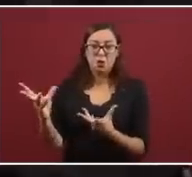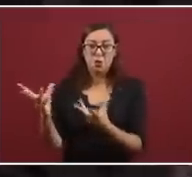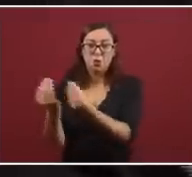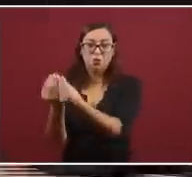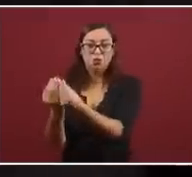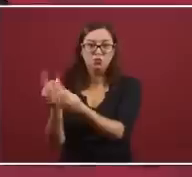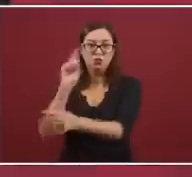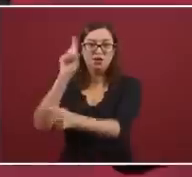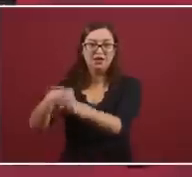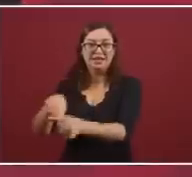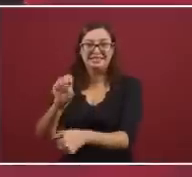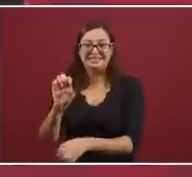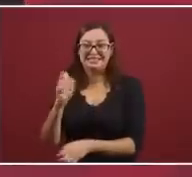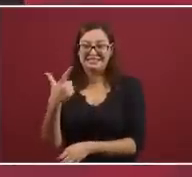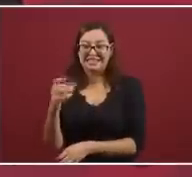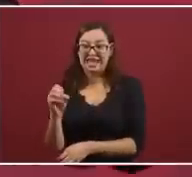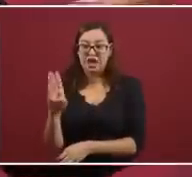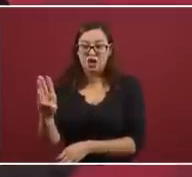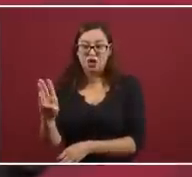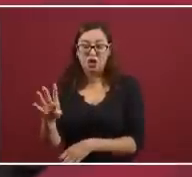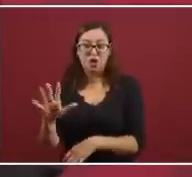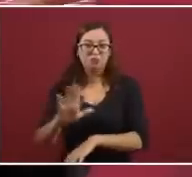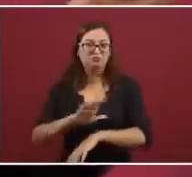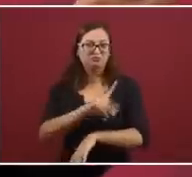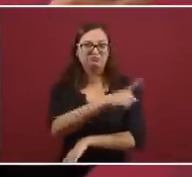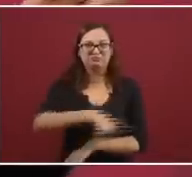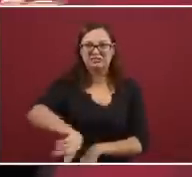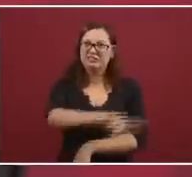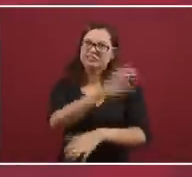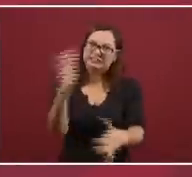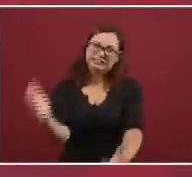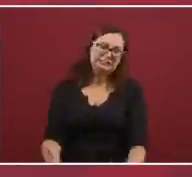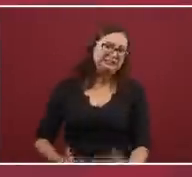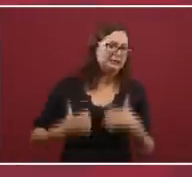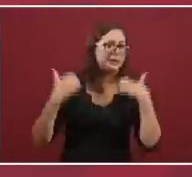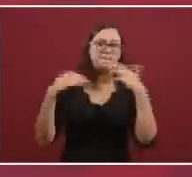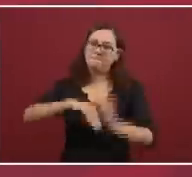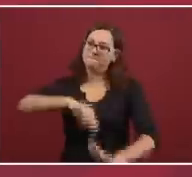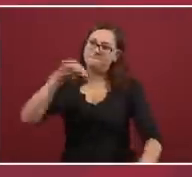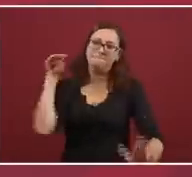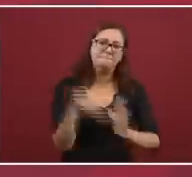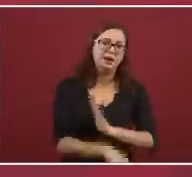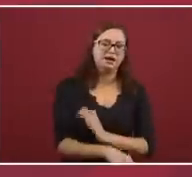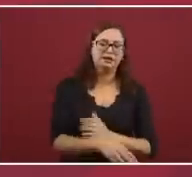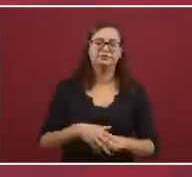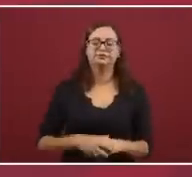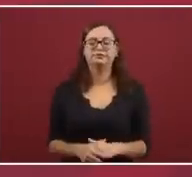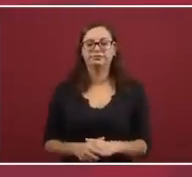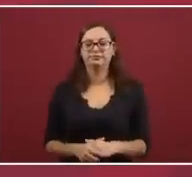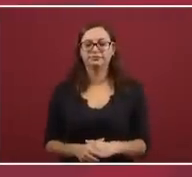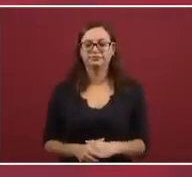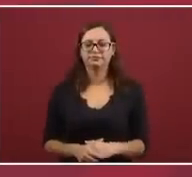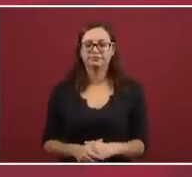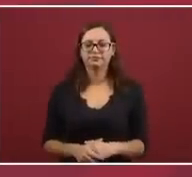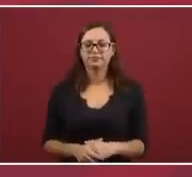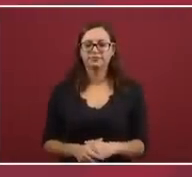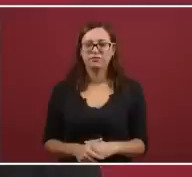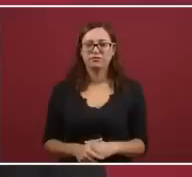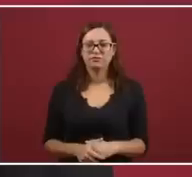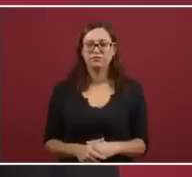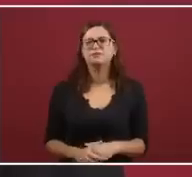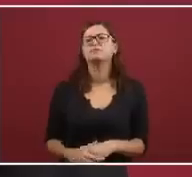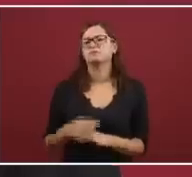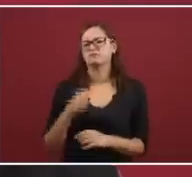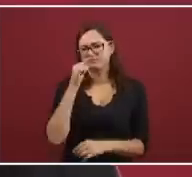Gobernación, se echó a perder por completo. Y ayer lo